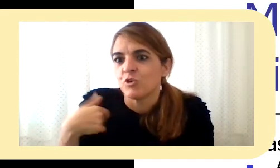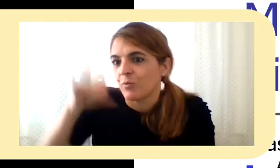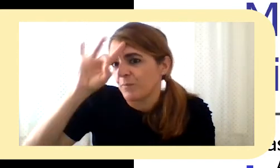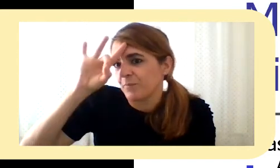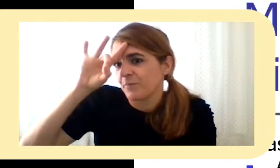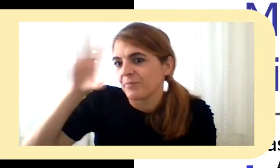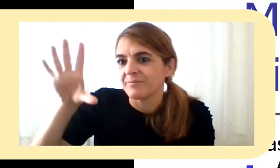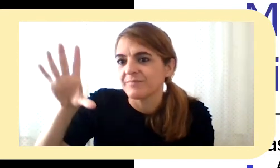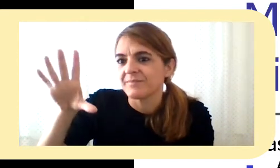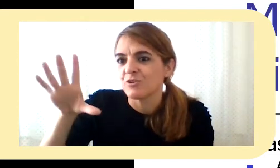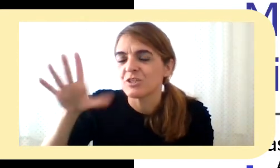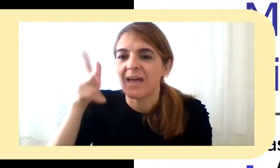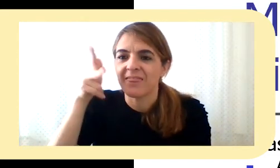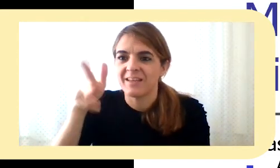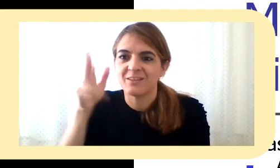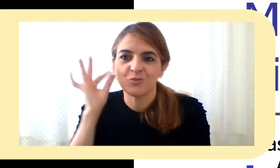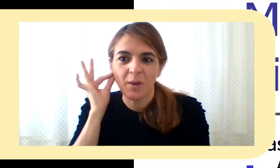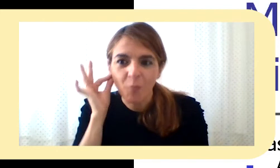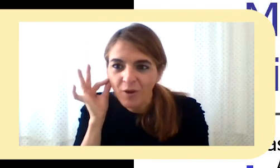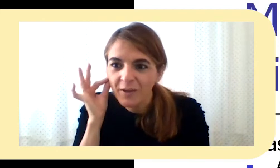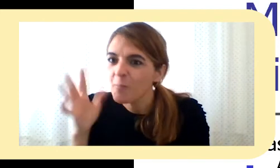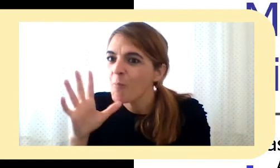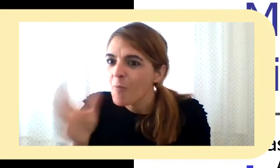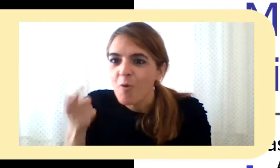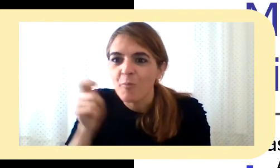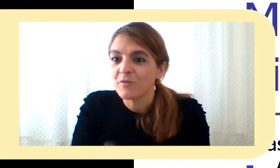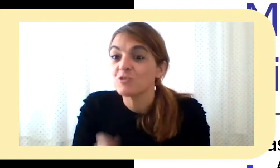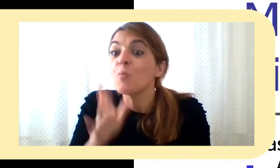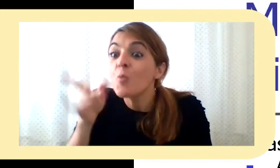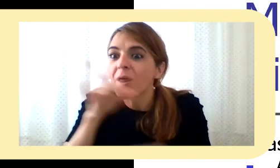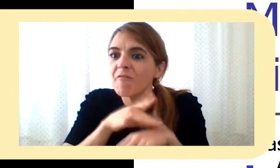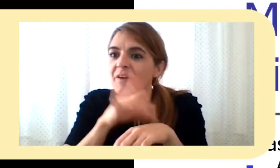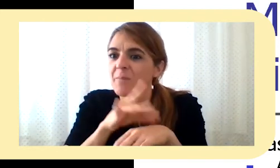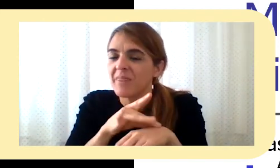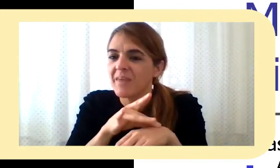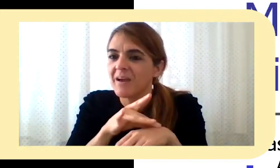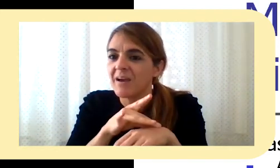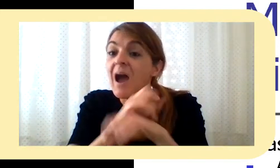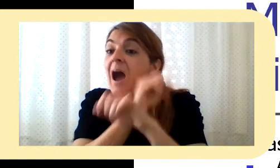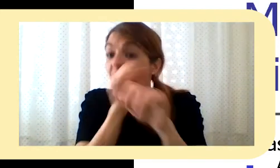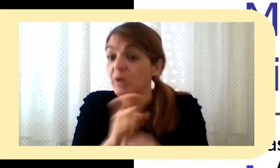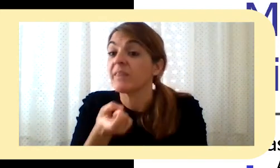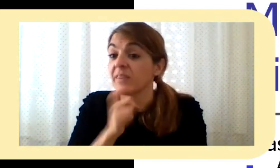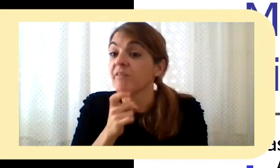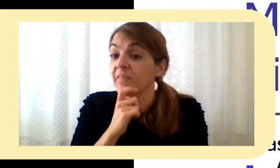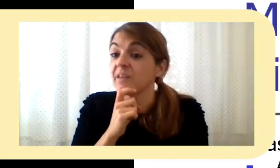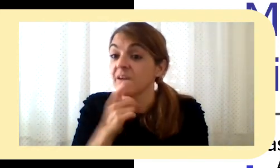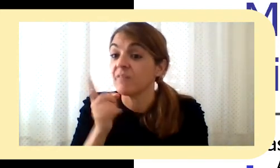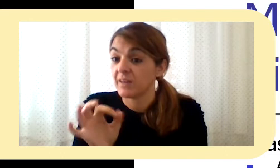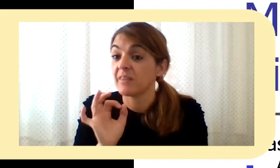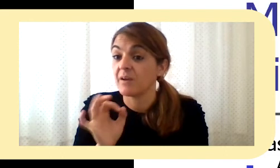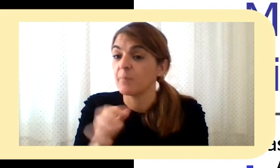mujer a ejercer cualquier profesión por una enfermedad que, aunque es difícil de tratar, se puede tratar. Entonces es